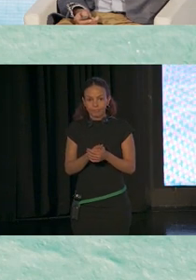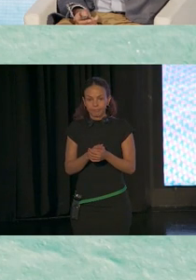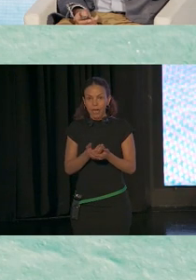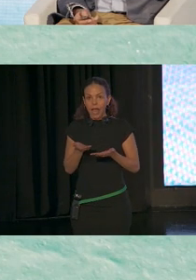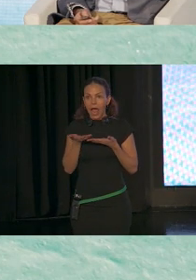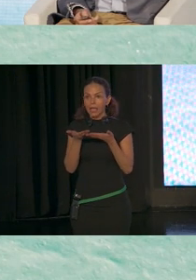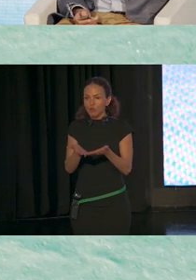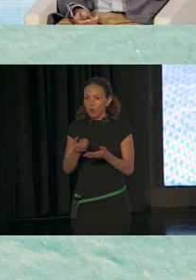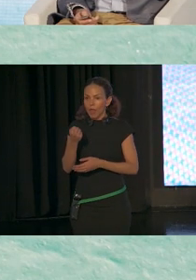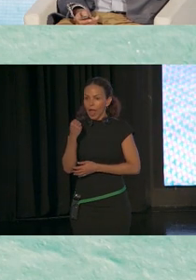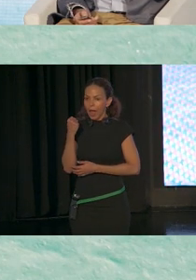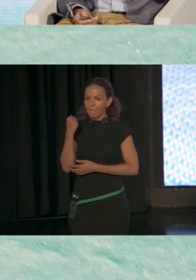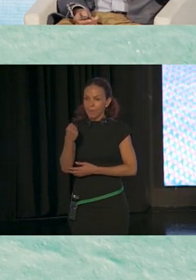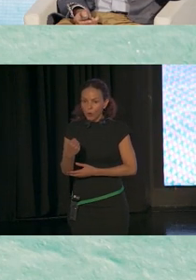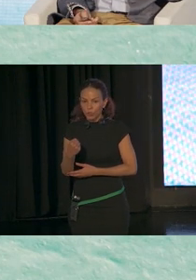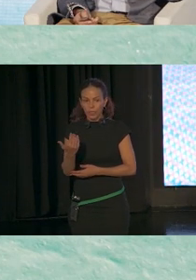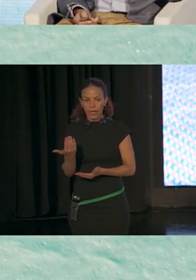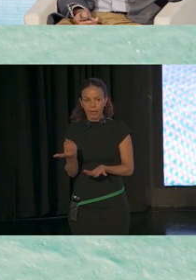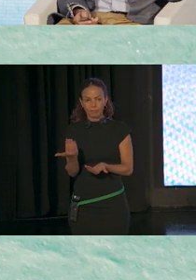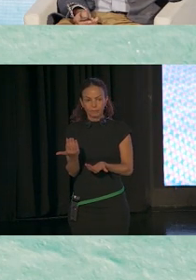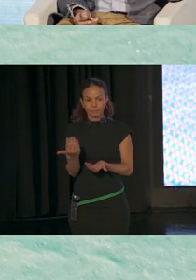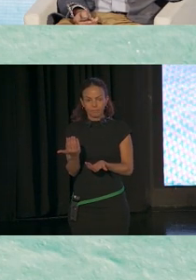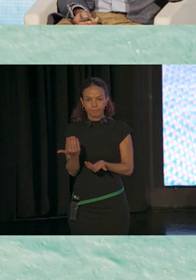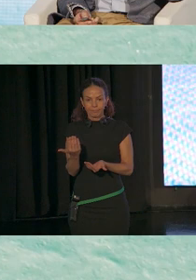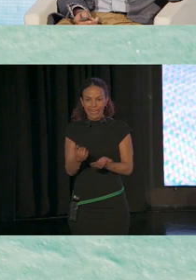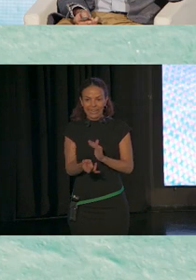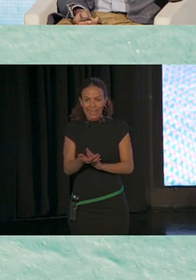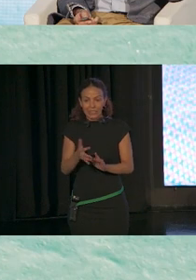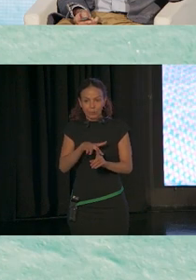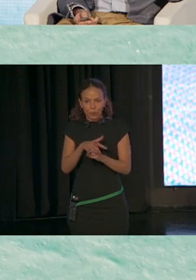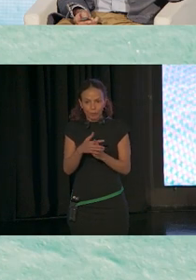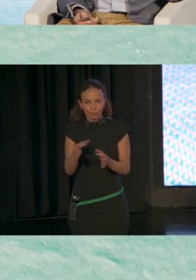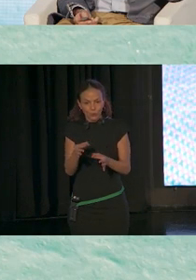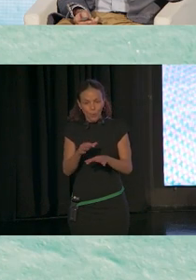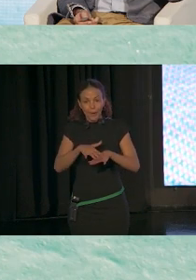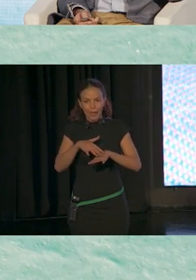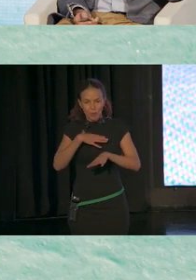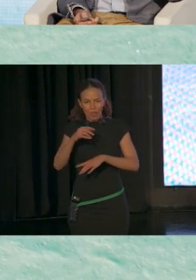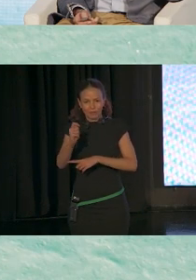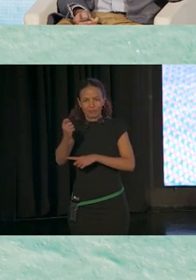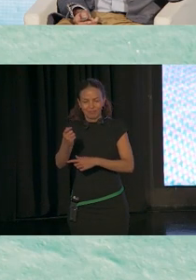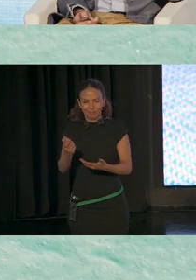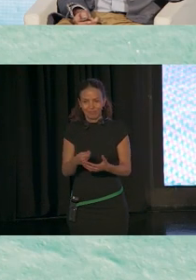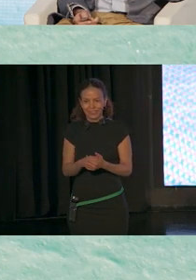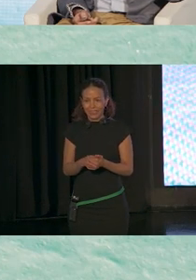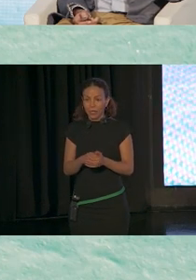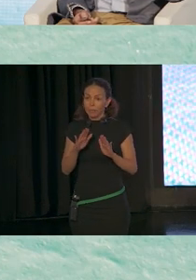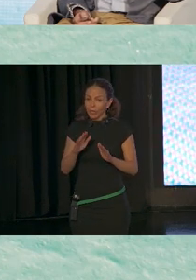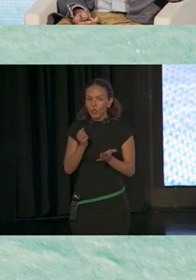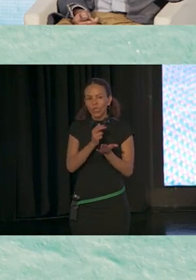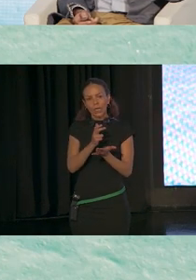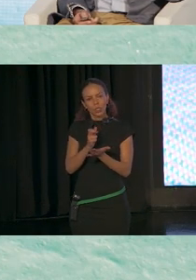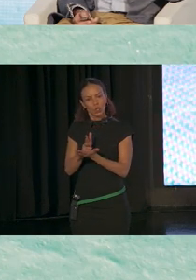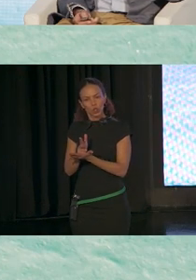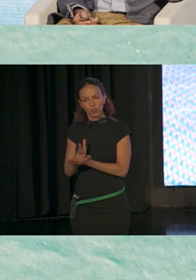ayuda, apoya, genera el contexto necesario para que esto sea posible, pero con retos importantes